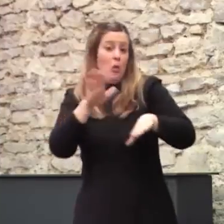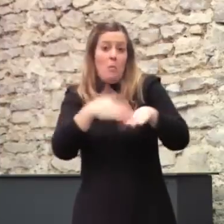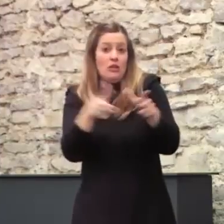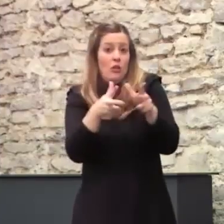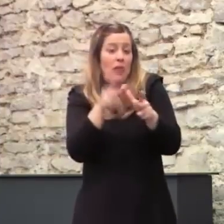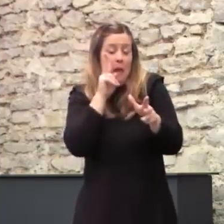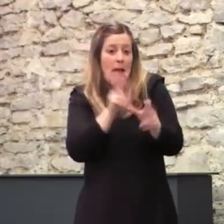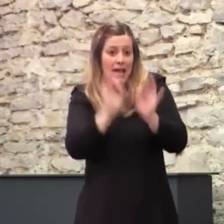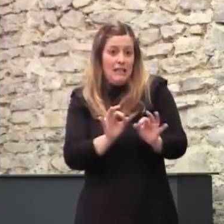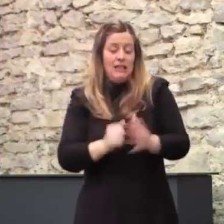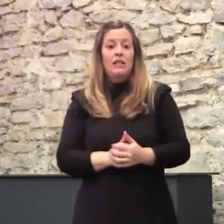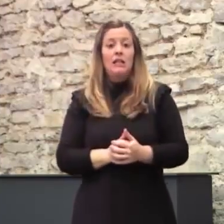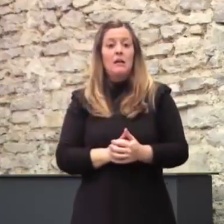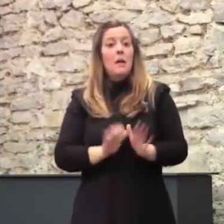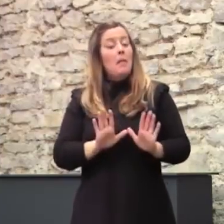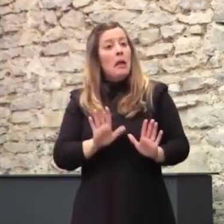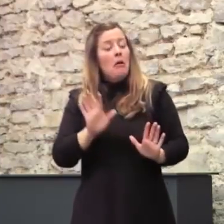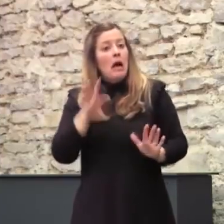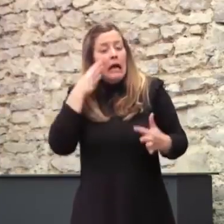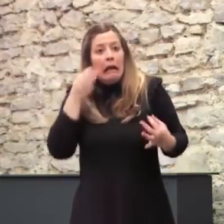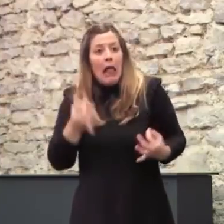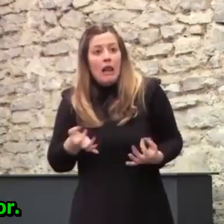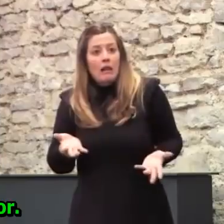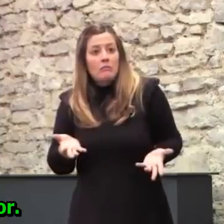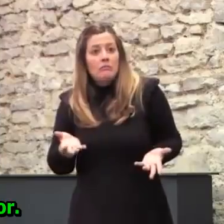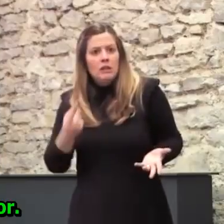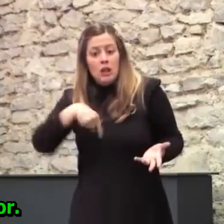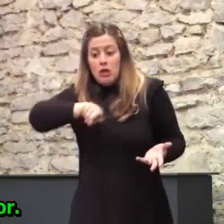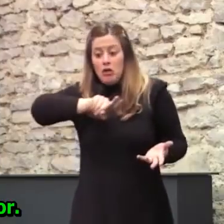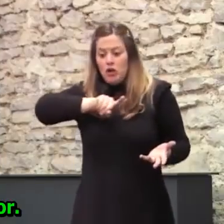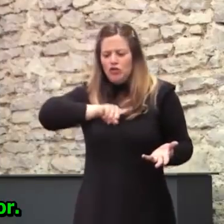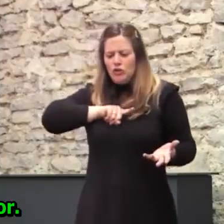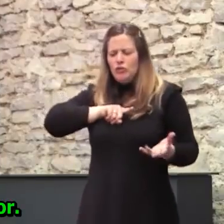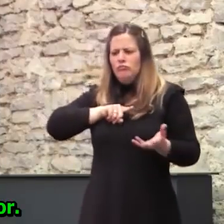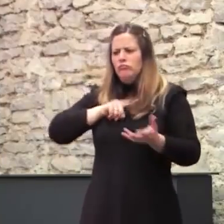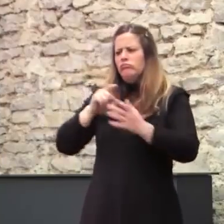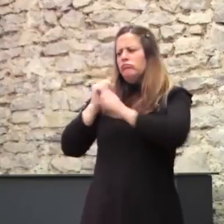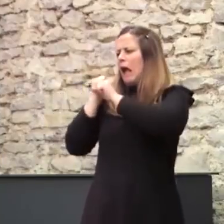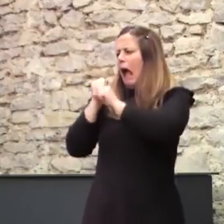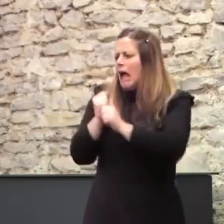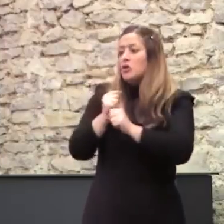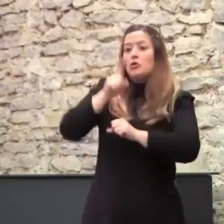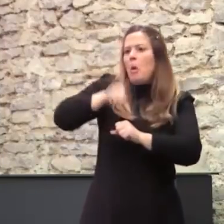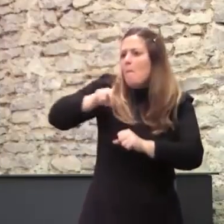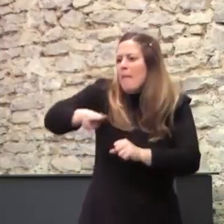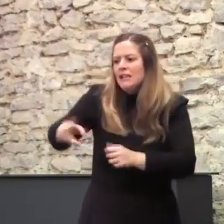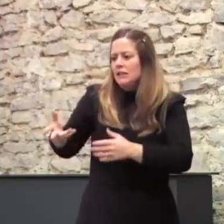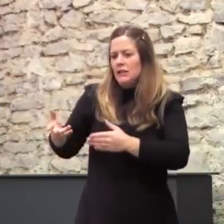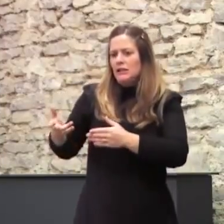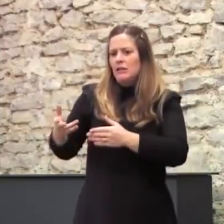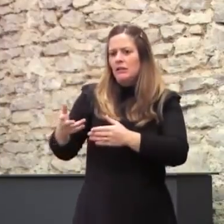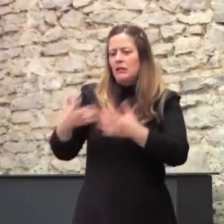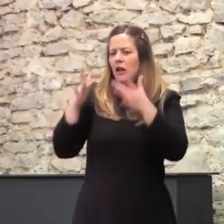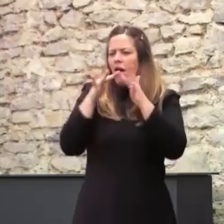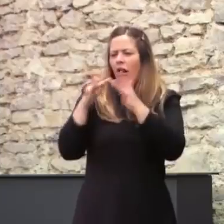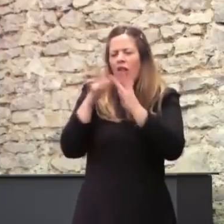Y sin embargo, bueno, lo cierto es que nos pasamos meses y años en relaciones de mucho, mucho dolor, ¿no? Bien porque no nos